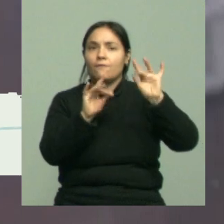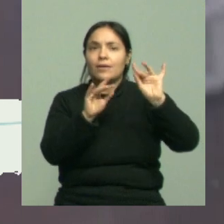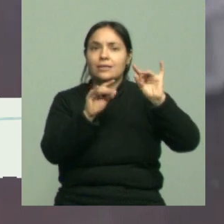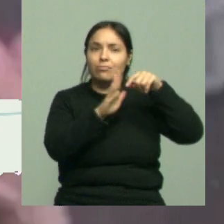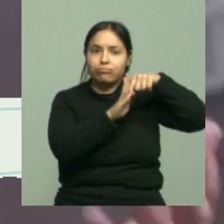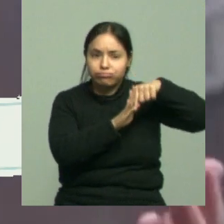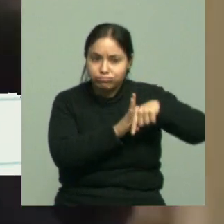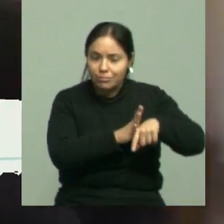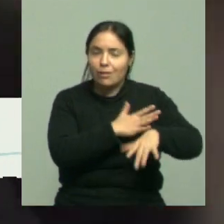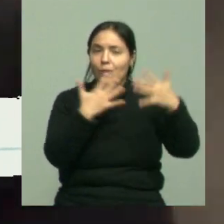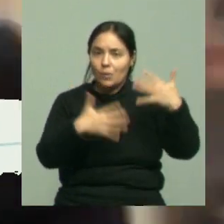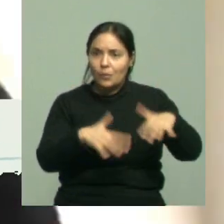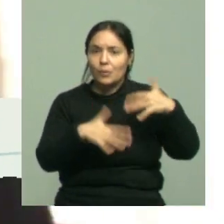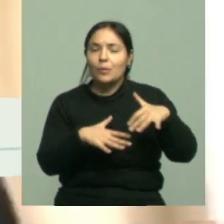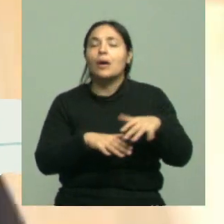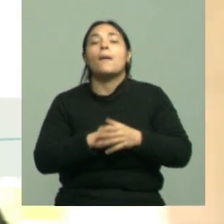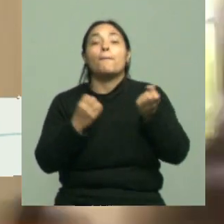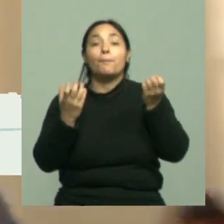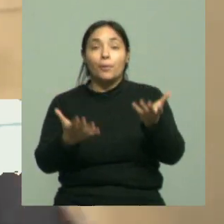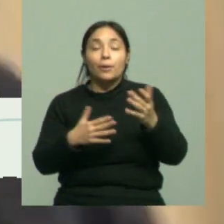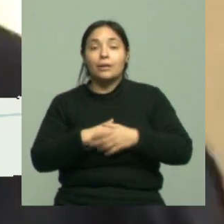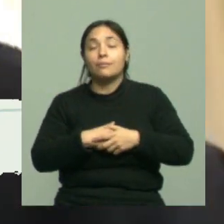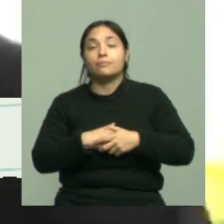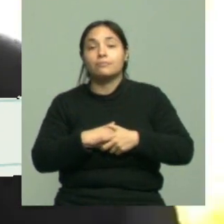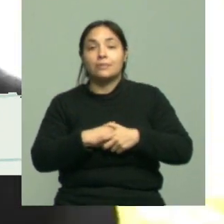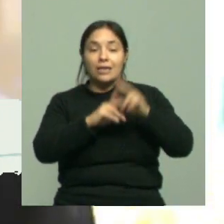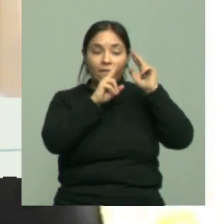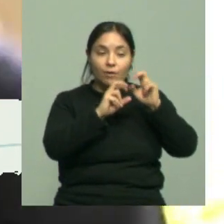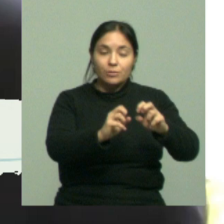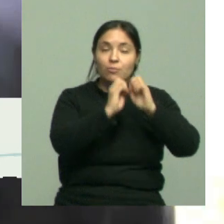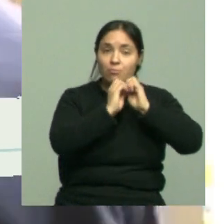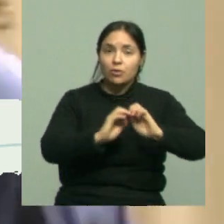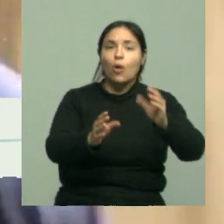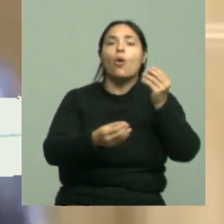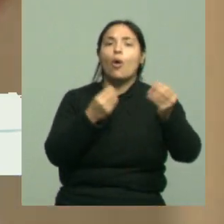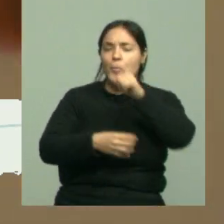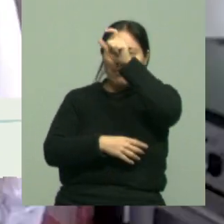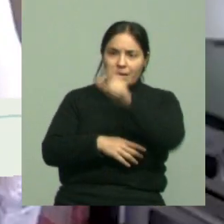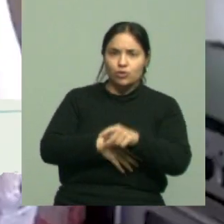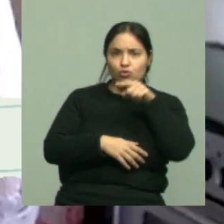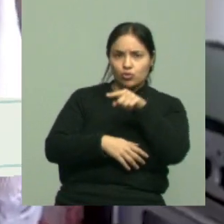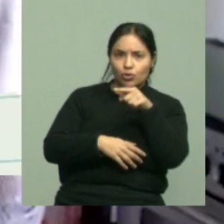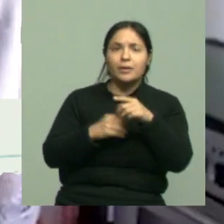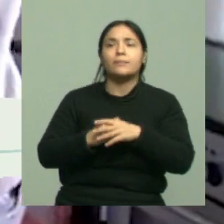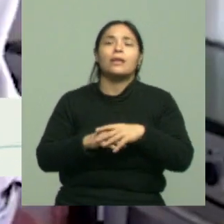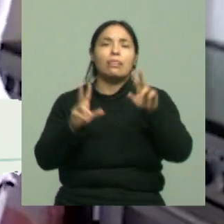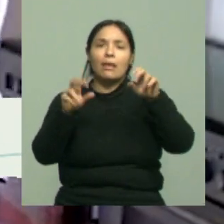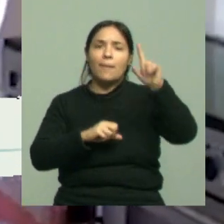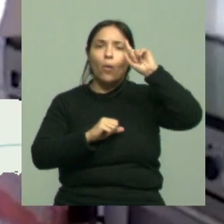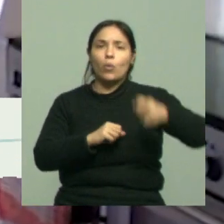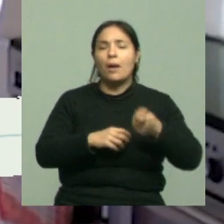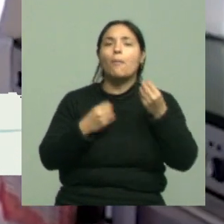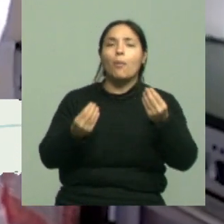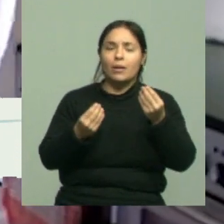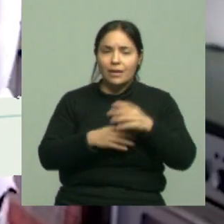fue engorroso, porque de hecho las primeras formas en las que se empezó a indagar, a investigar sobre la figura de Julian Assange a nivel jurídico eran por